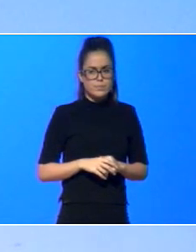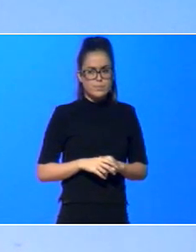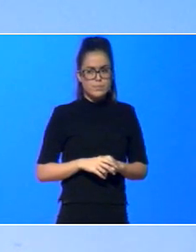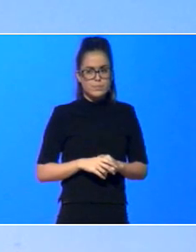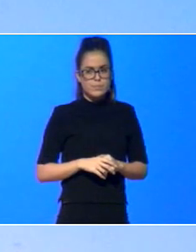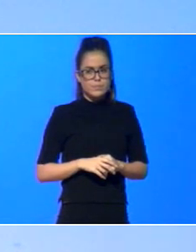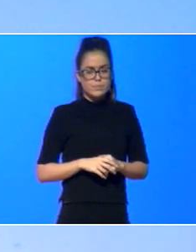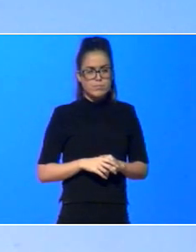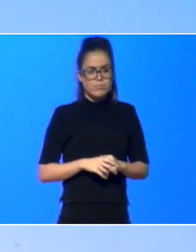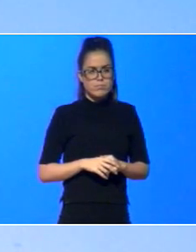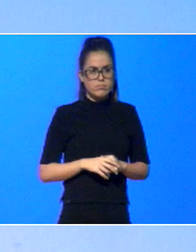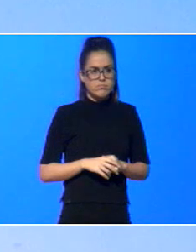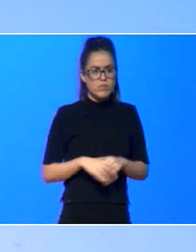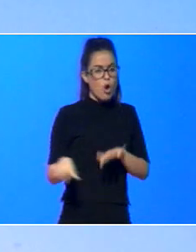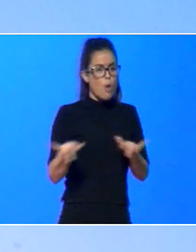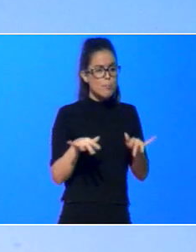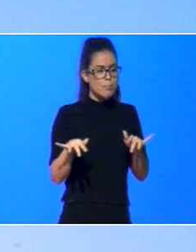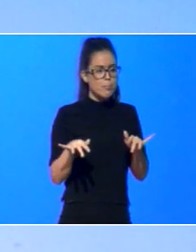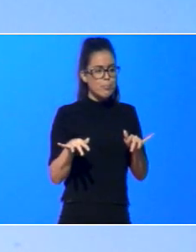operadores jurídicos